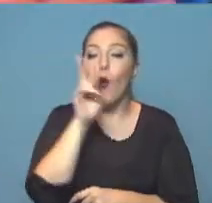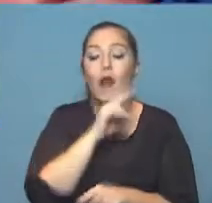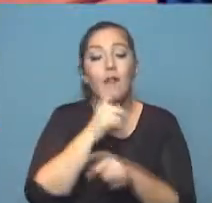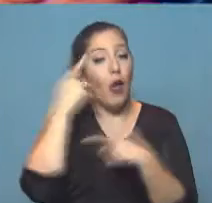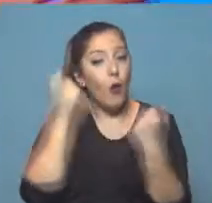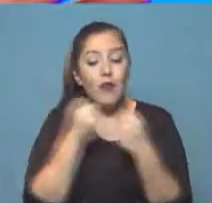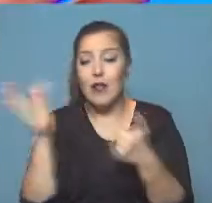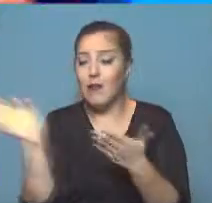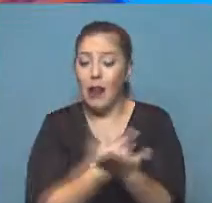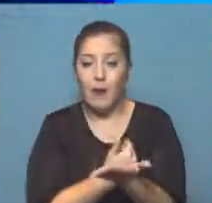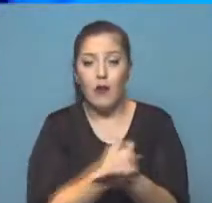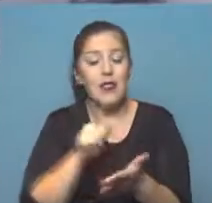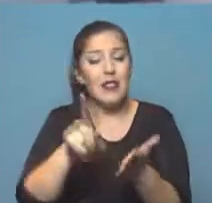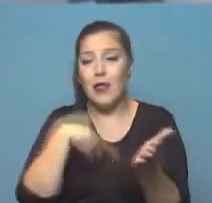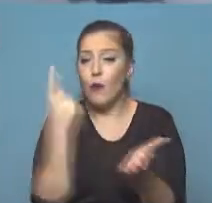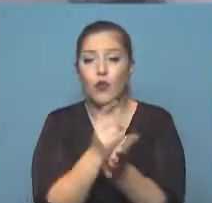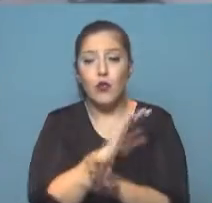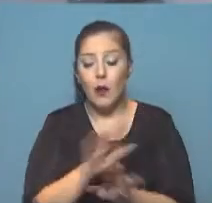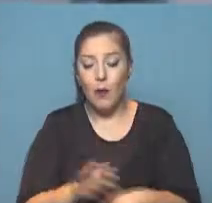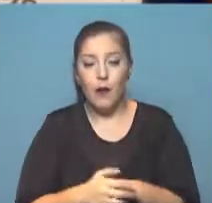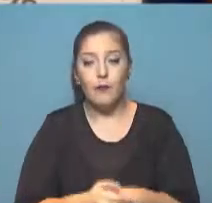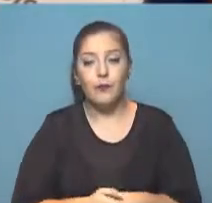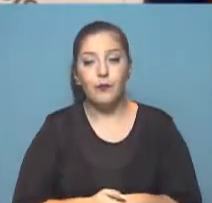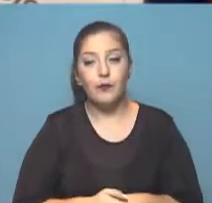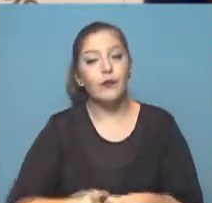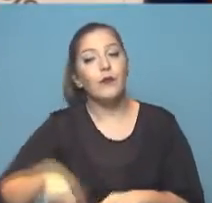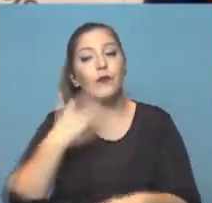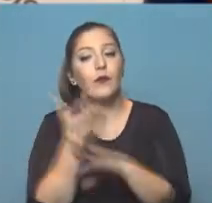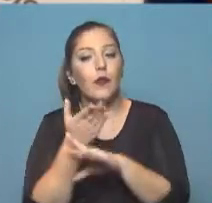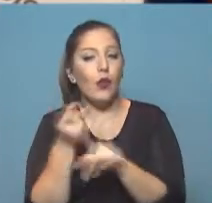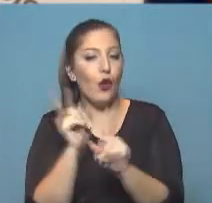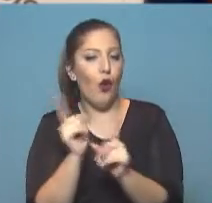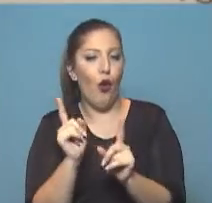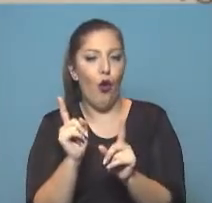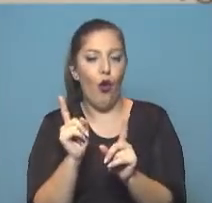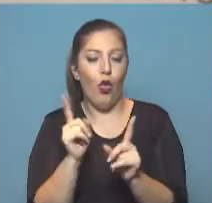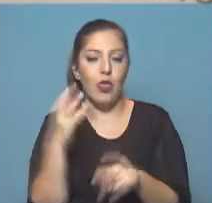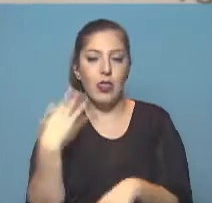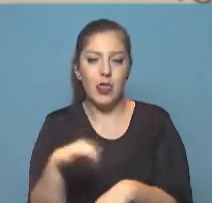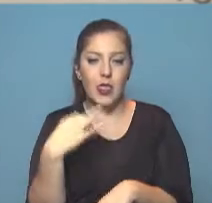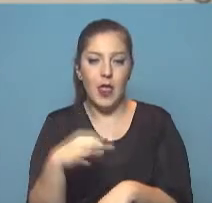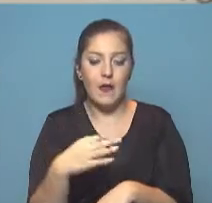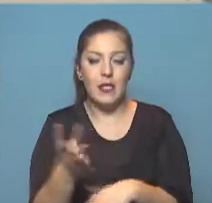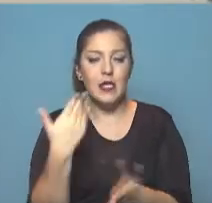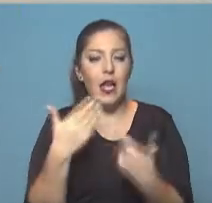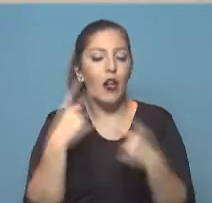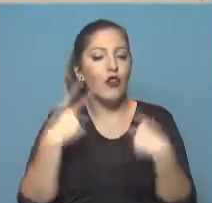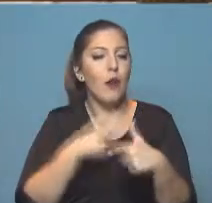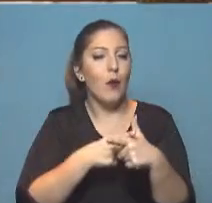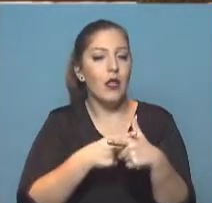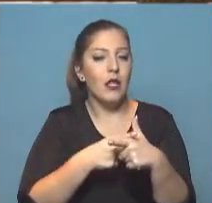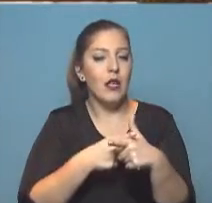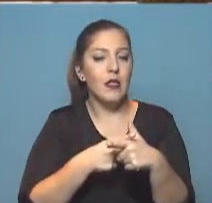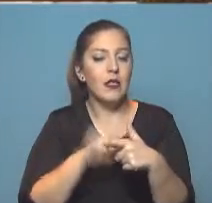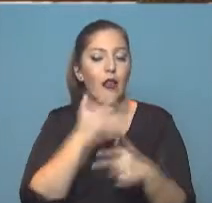Eso es imposible, eso es realmente imposible. Otros piden, no, que hay que sacarle las ventajas políticas eventuales